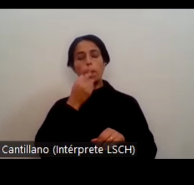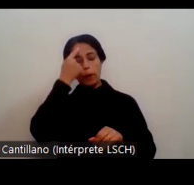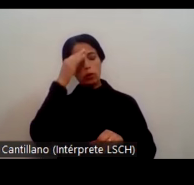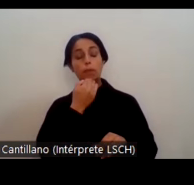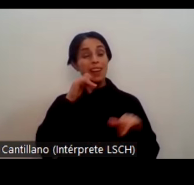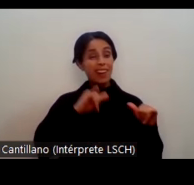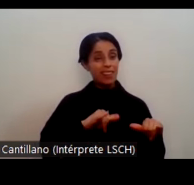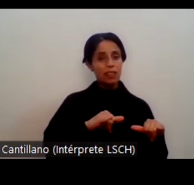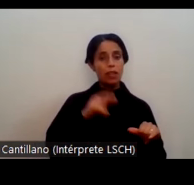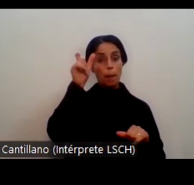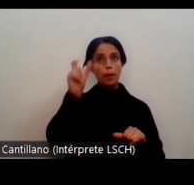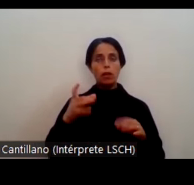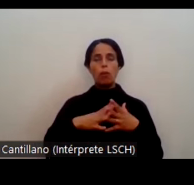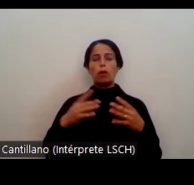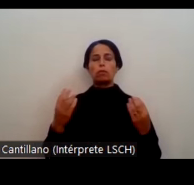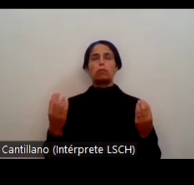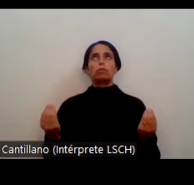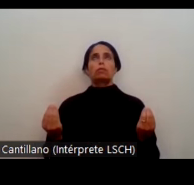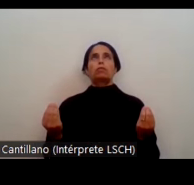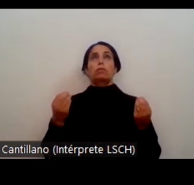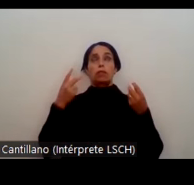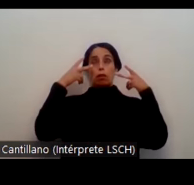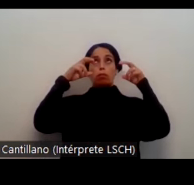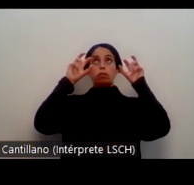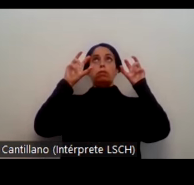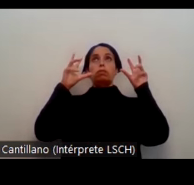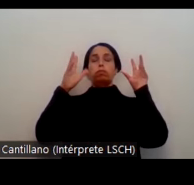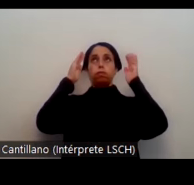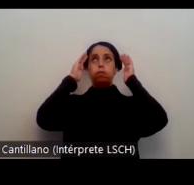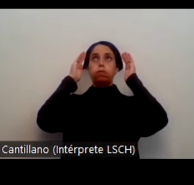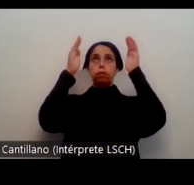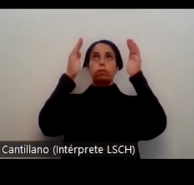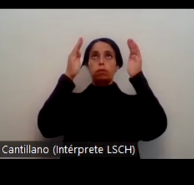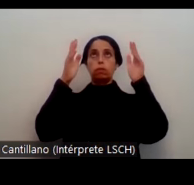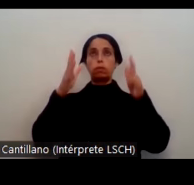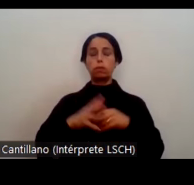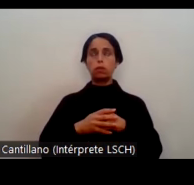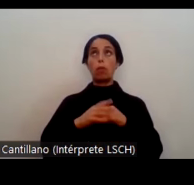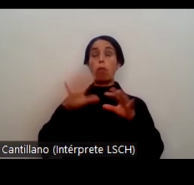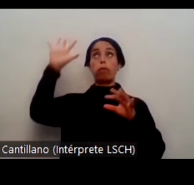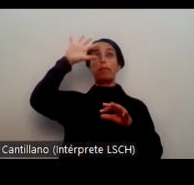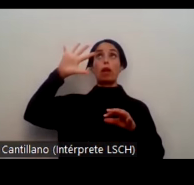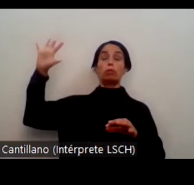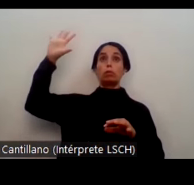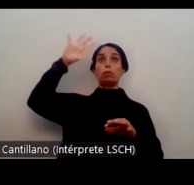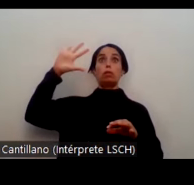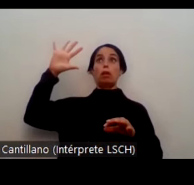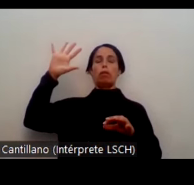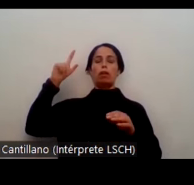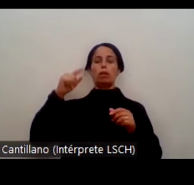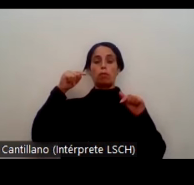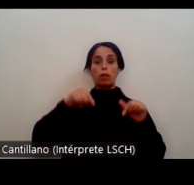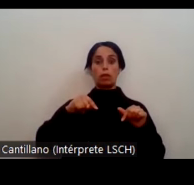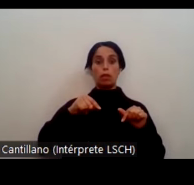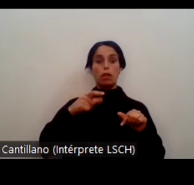entrara en trance, en un estado de conciencia alterada, con el fin de traspasar la dimensión